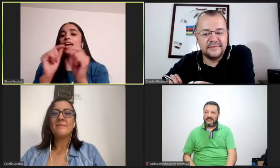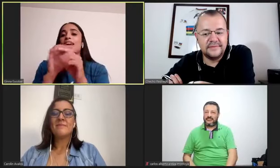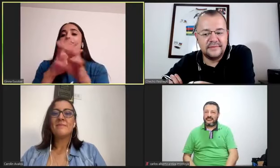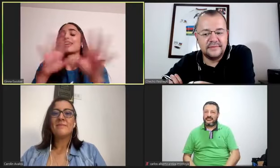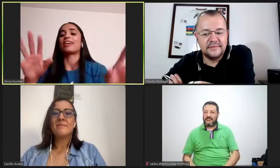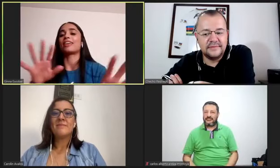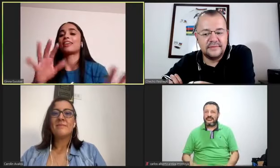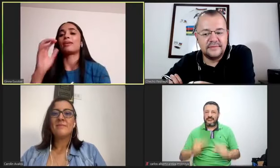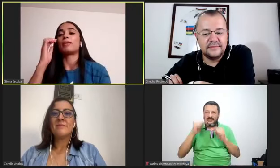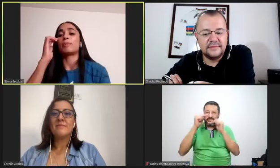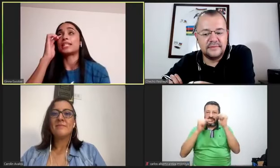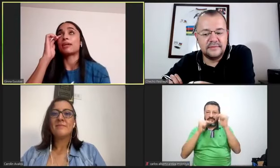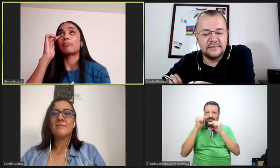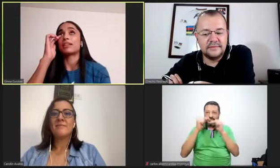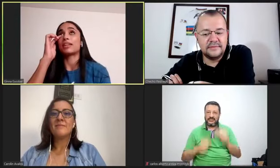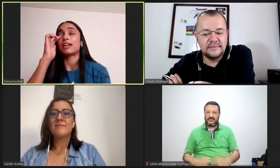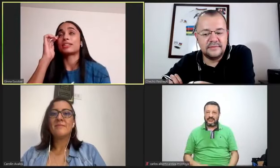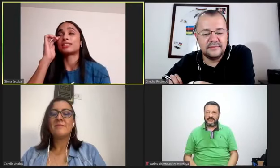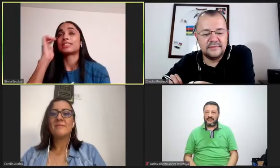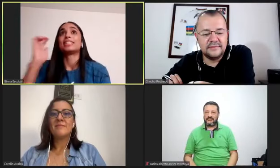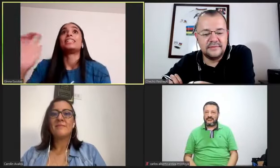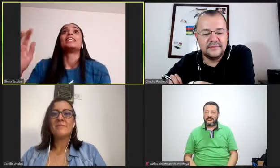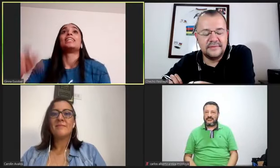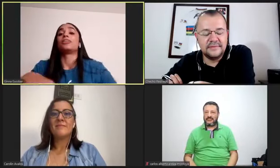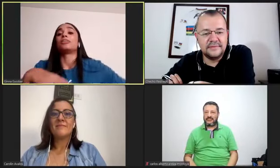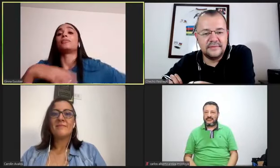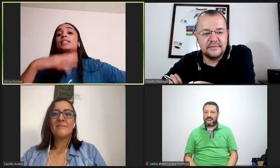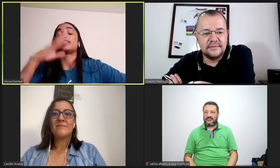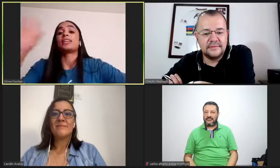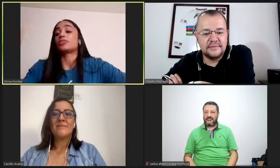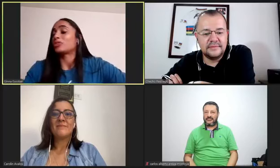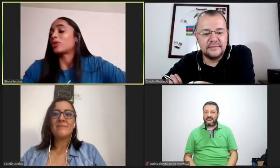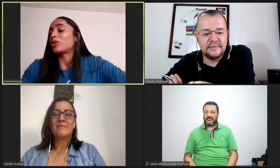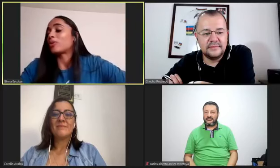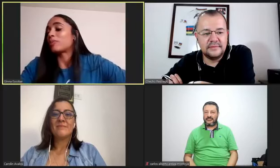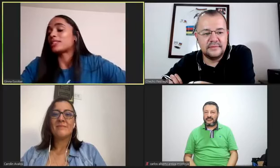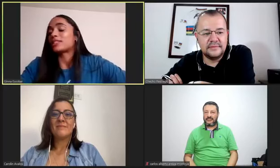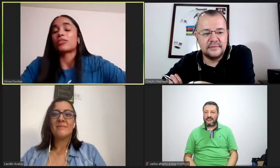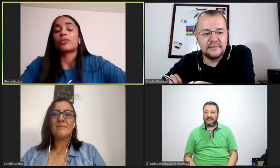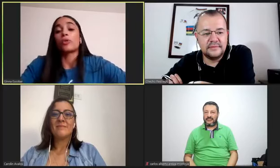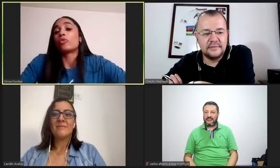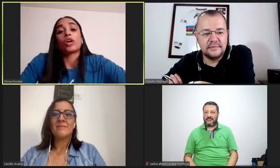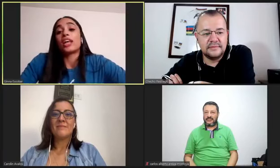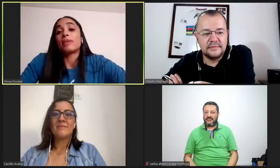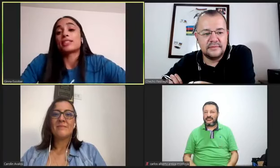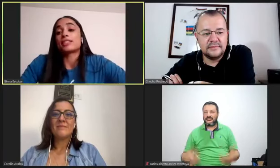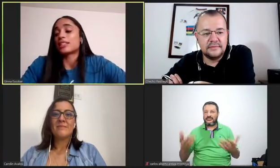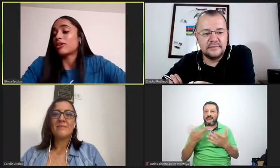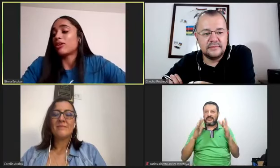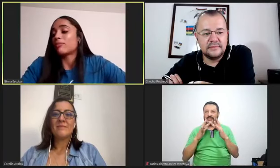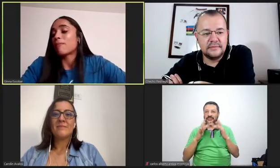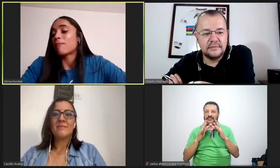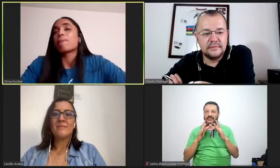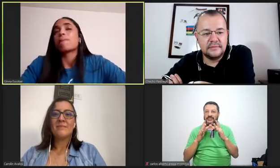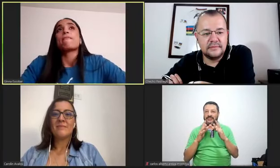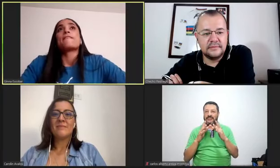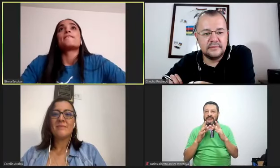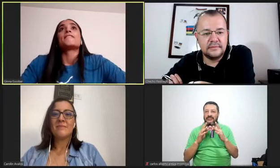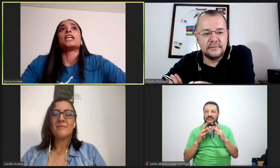décima, o sea, la que diera papá ya perdida. Y obviamente hicieron todo puesto con todas las gimnastas de